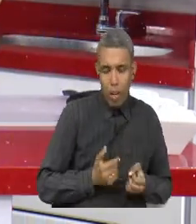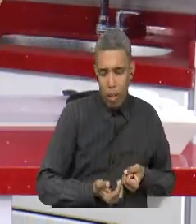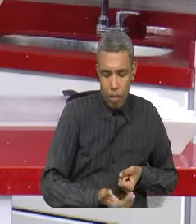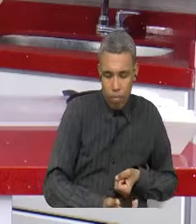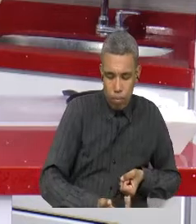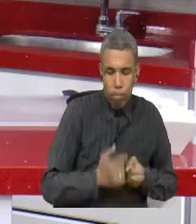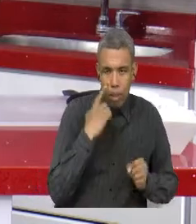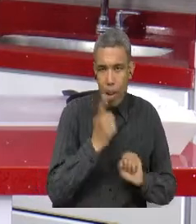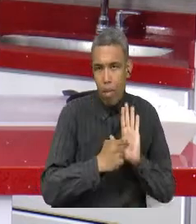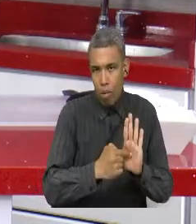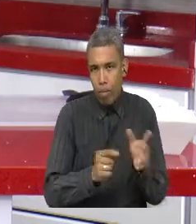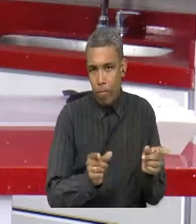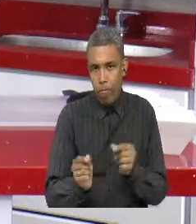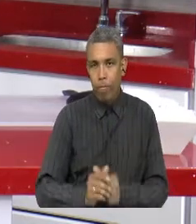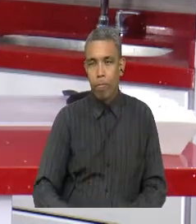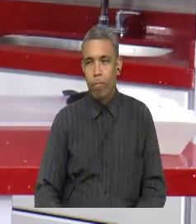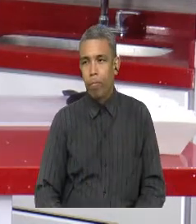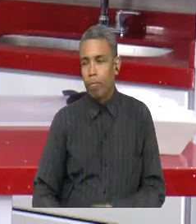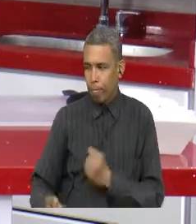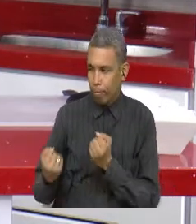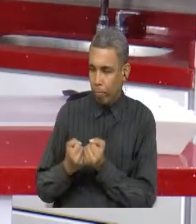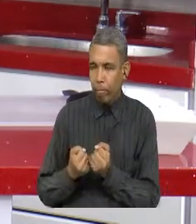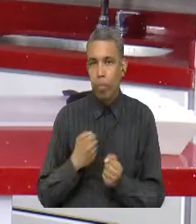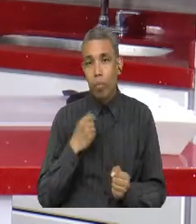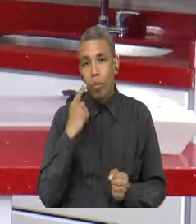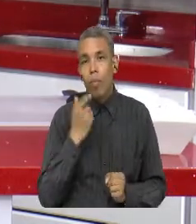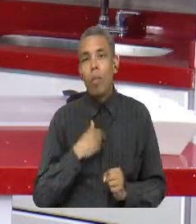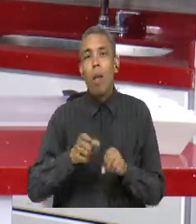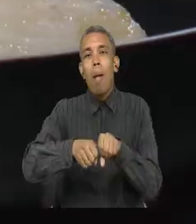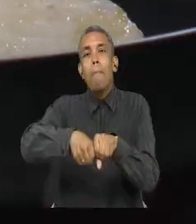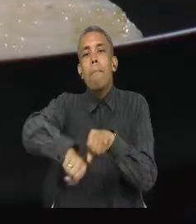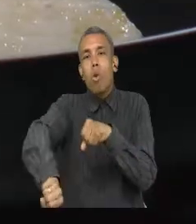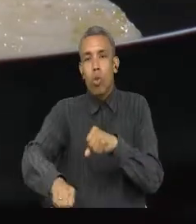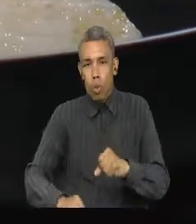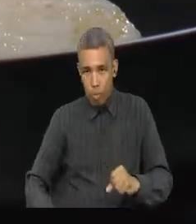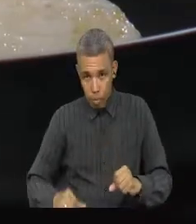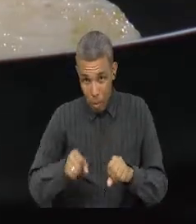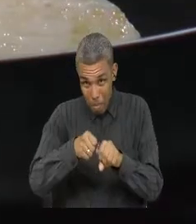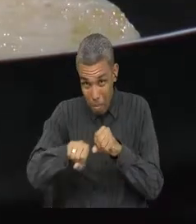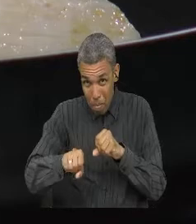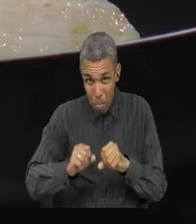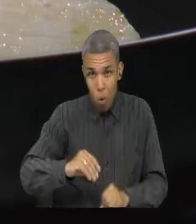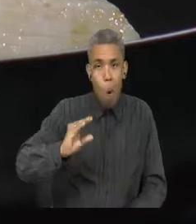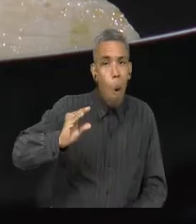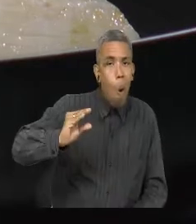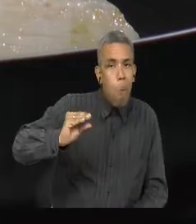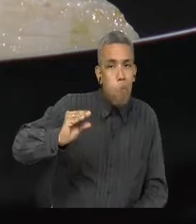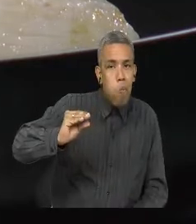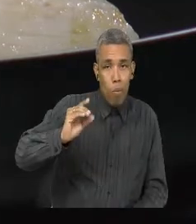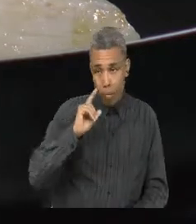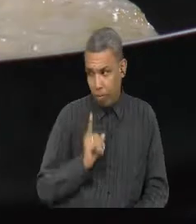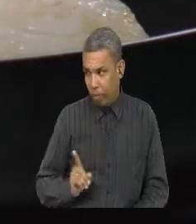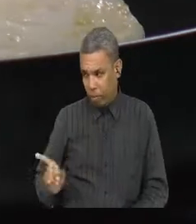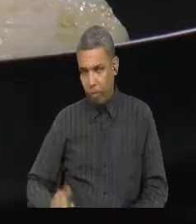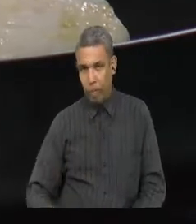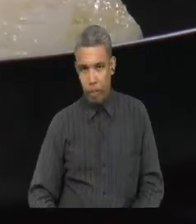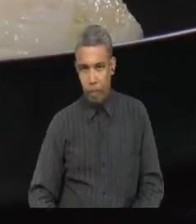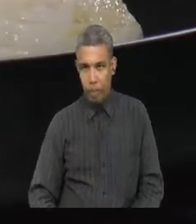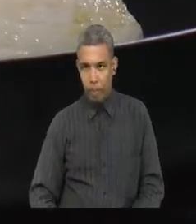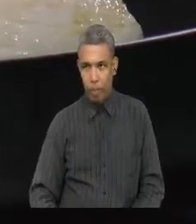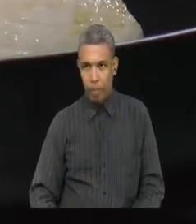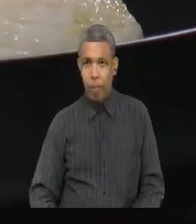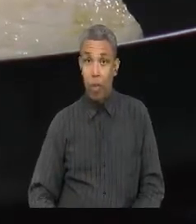sería entonces algo así. Sí. Oh. Esto no tiene ciencia. Acá como los filetes, como usted lo vio, están un